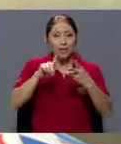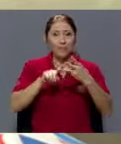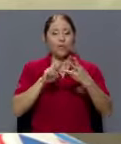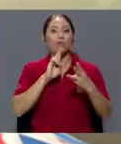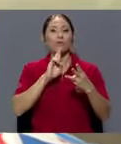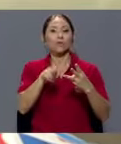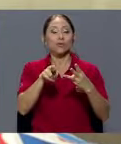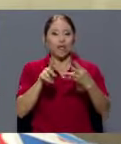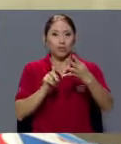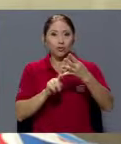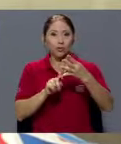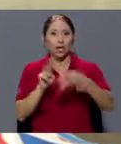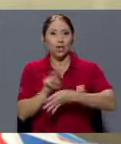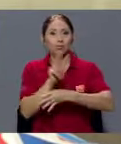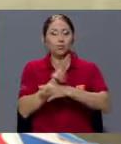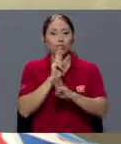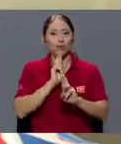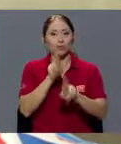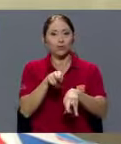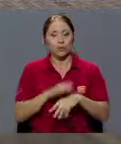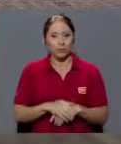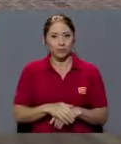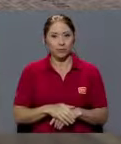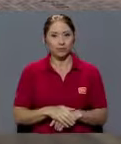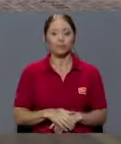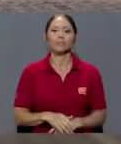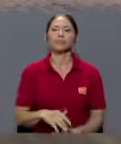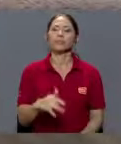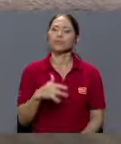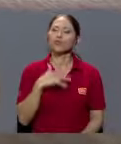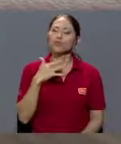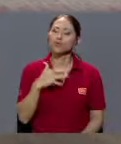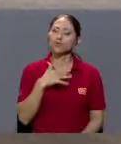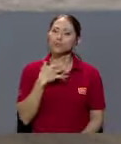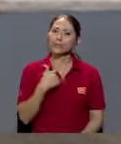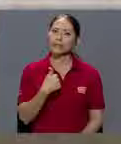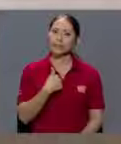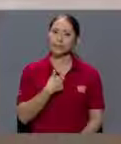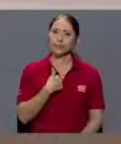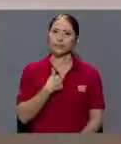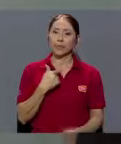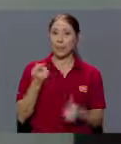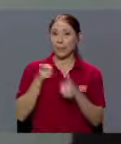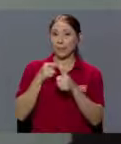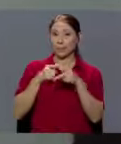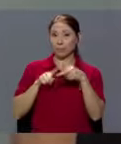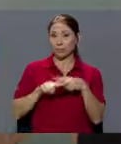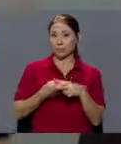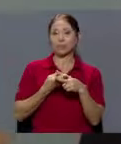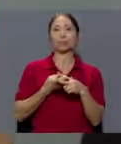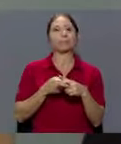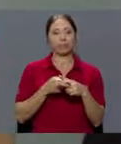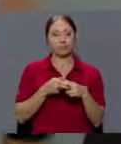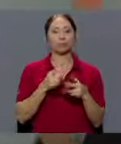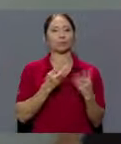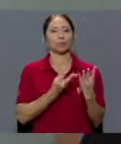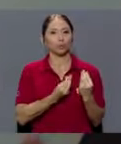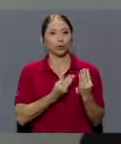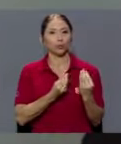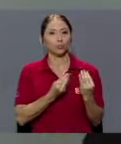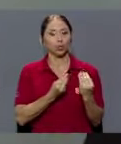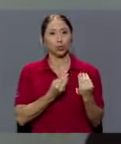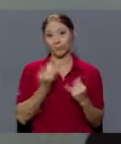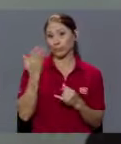que de estos se dan, del uso de los resultados. Siento que al principio sí hay mucho temor, de hecho en estos